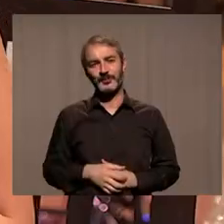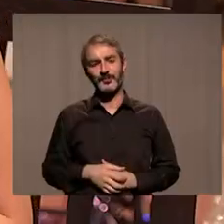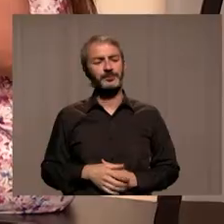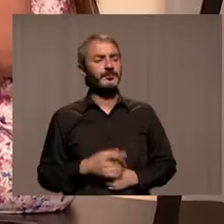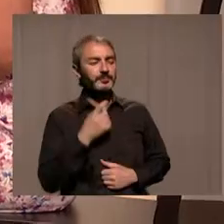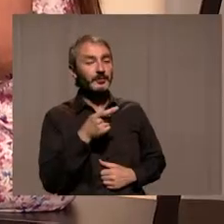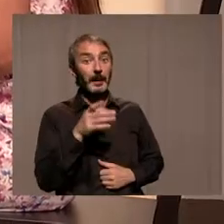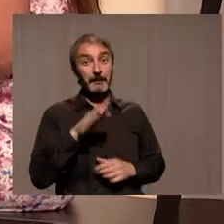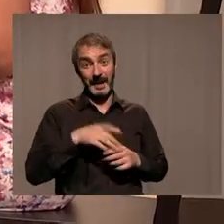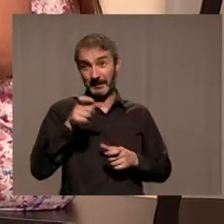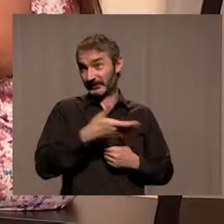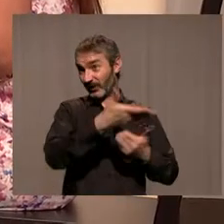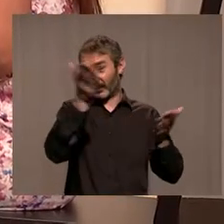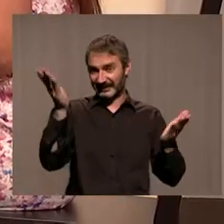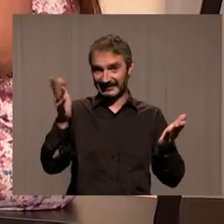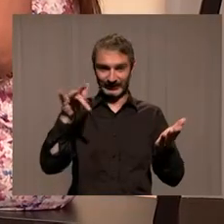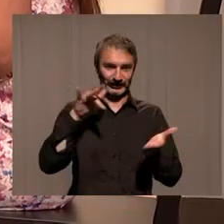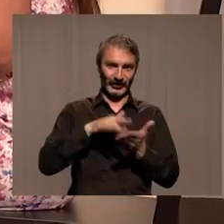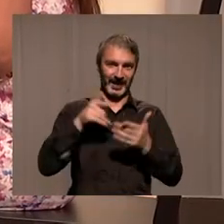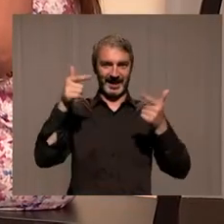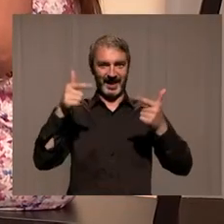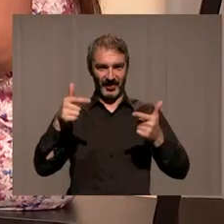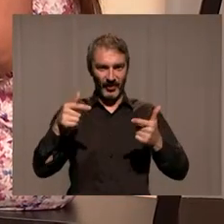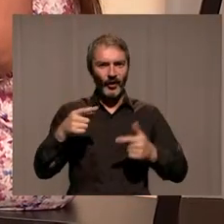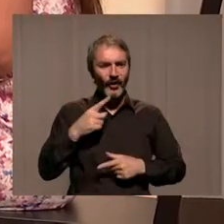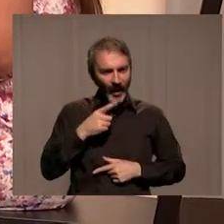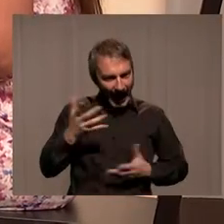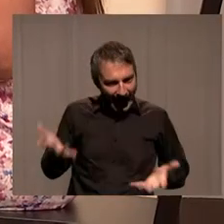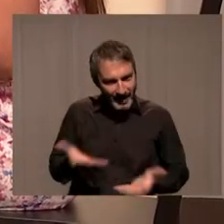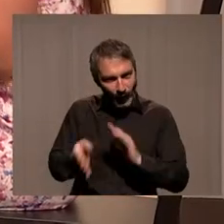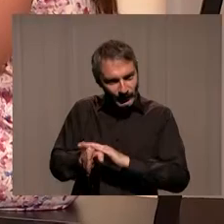qué dirías a la gente que se gradúa? ¿La animarías a seguir estudiando?